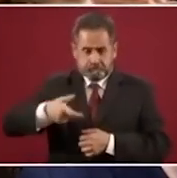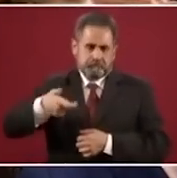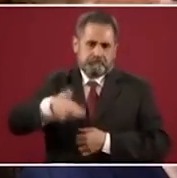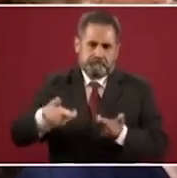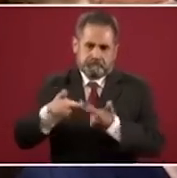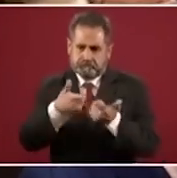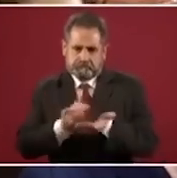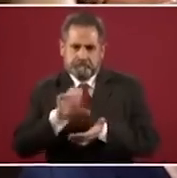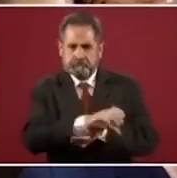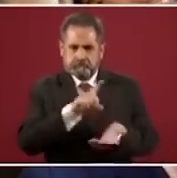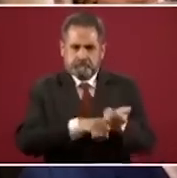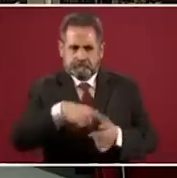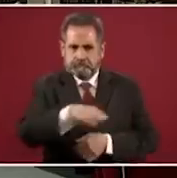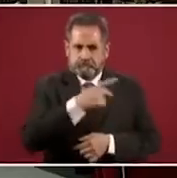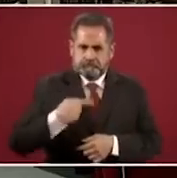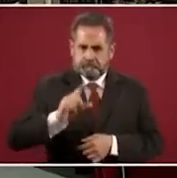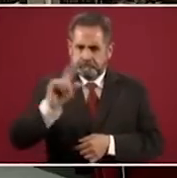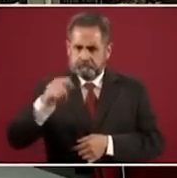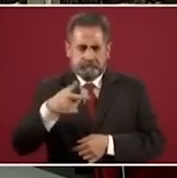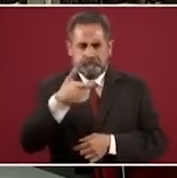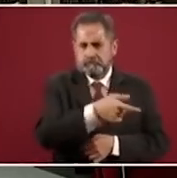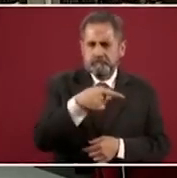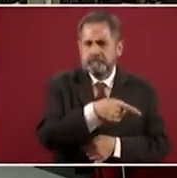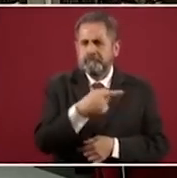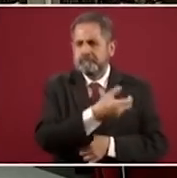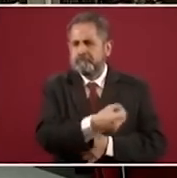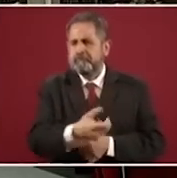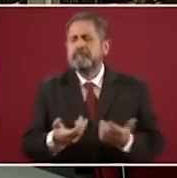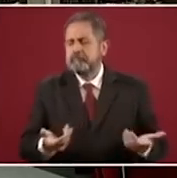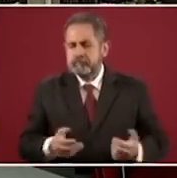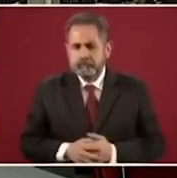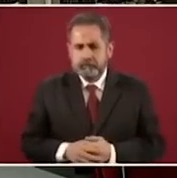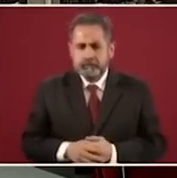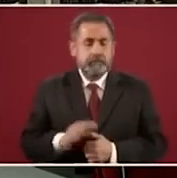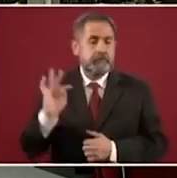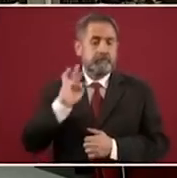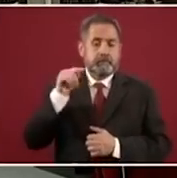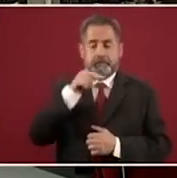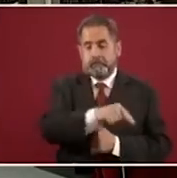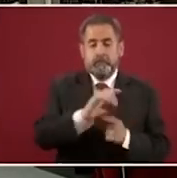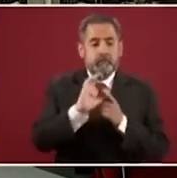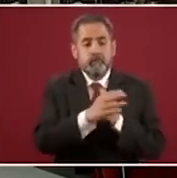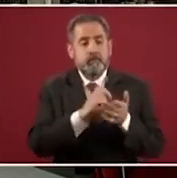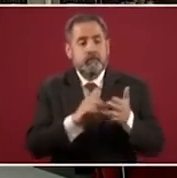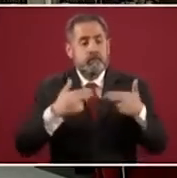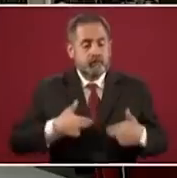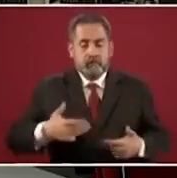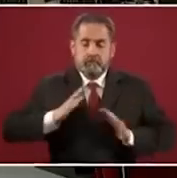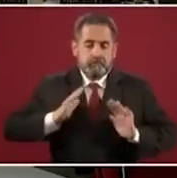para el trabajo de estos funcionarios? Pues mire, es una decisión de la Comisión de Derechos Humanos, yo soy